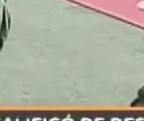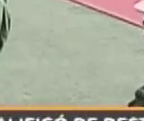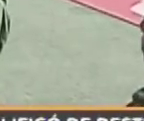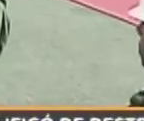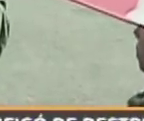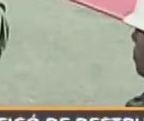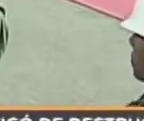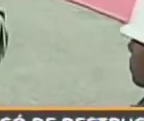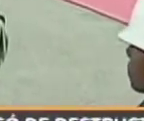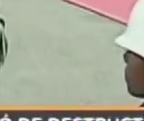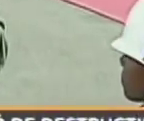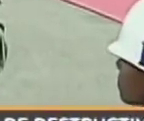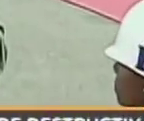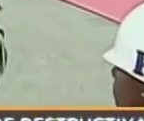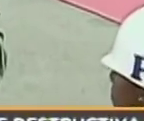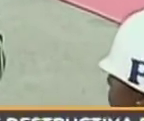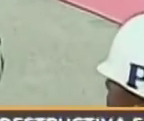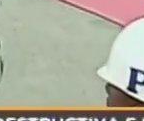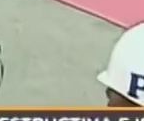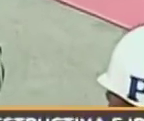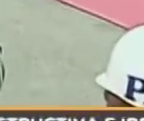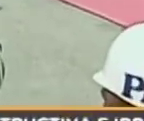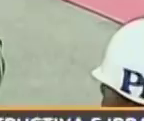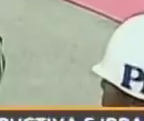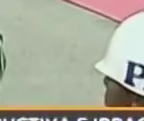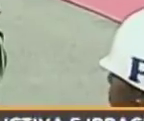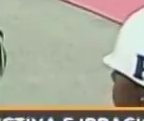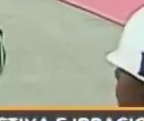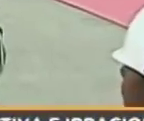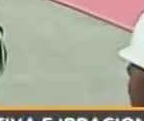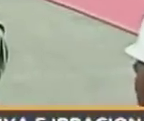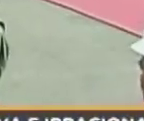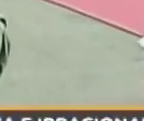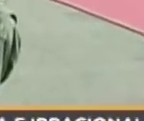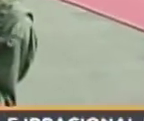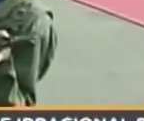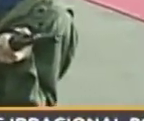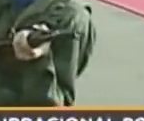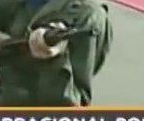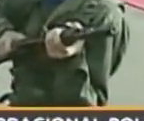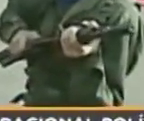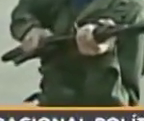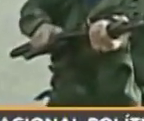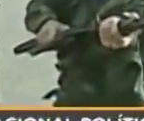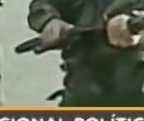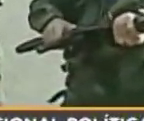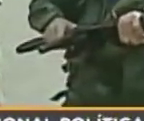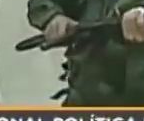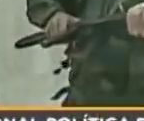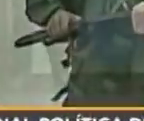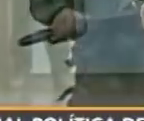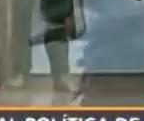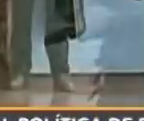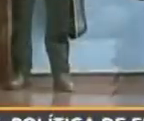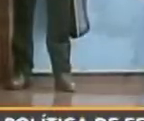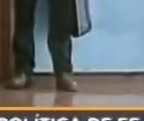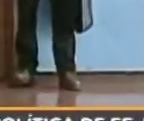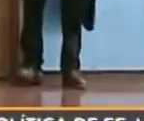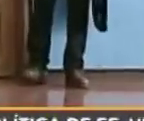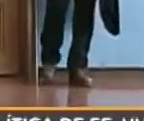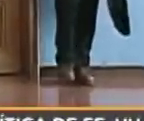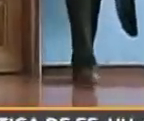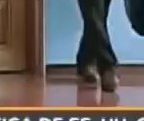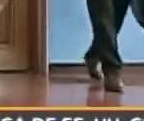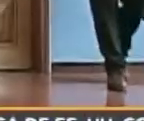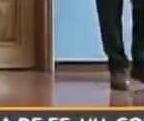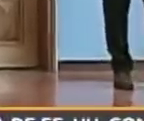En este momento estamos a la espera de lo que será la comparecencia del jefe de Estado venezolano. Fue recibido acá en el aeropuerto